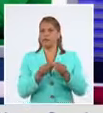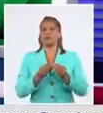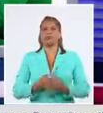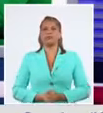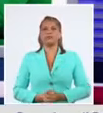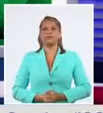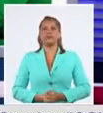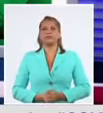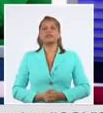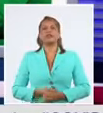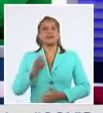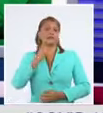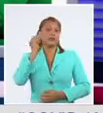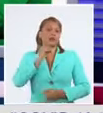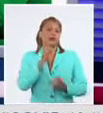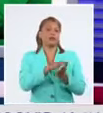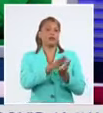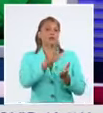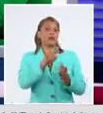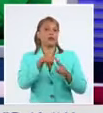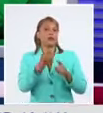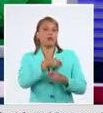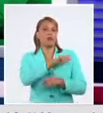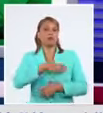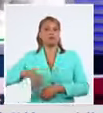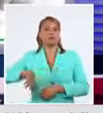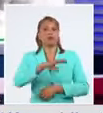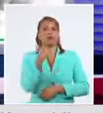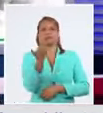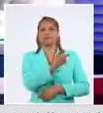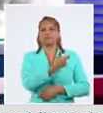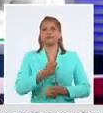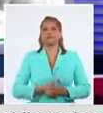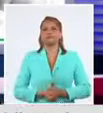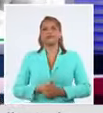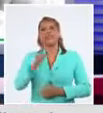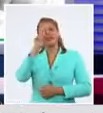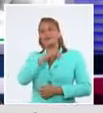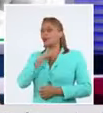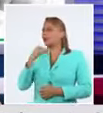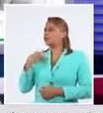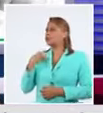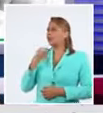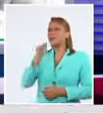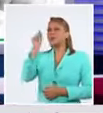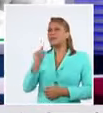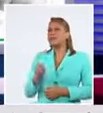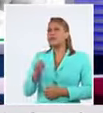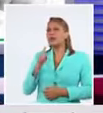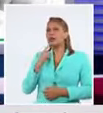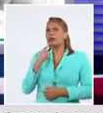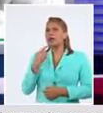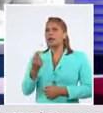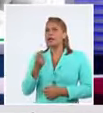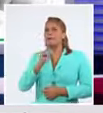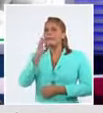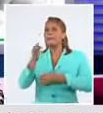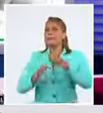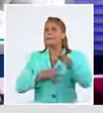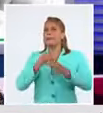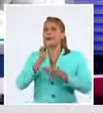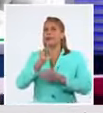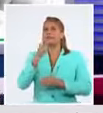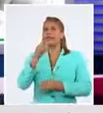que nuestra población esté totalmente inmunizada. Doctor, un colega que es muy cercano a esta transmisión, Raúl Menchaca de Radio